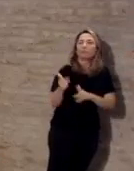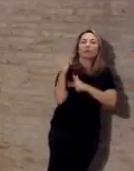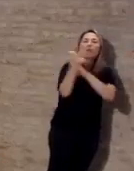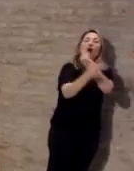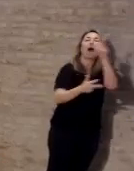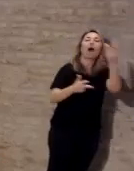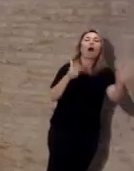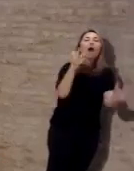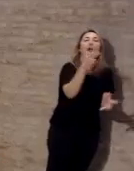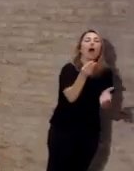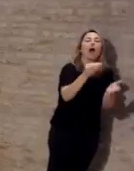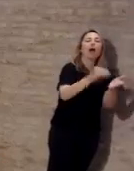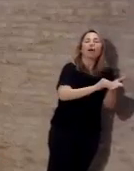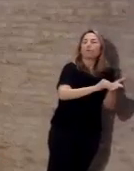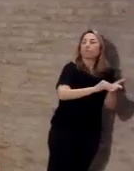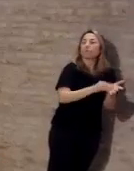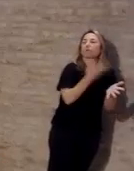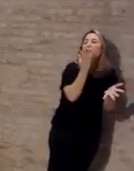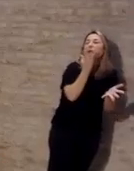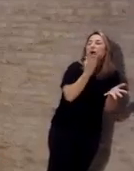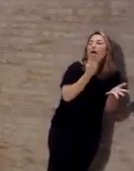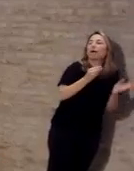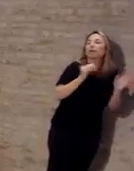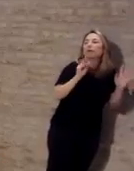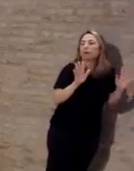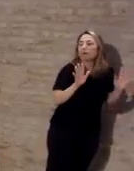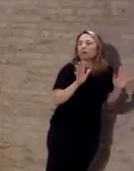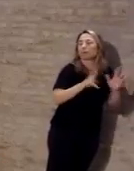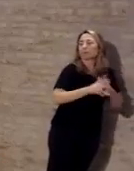a usted le gustaría compartir algo